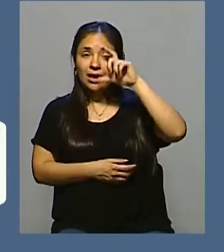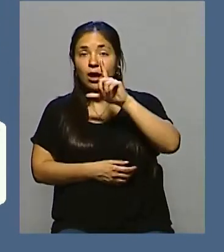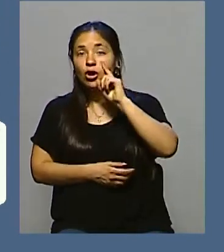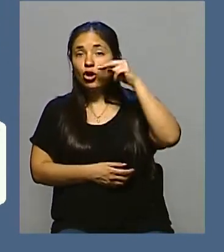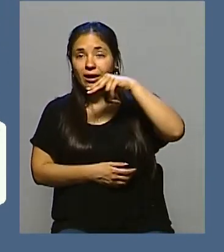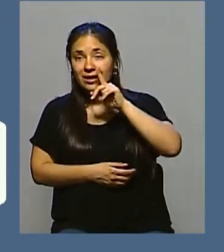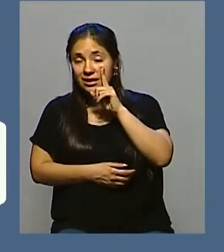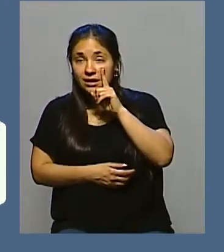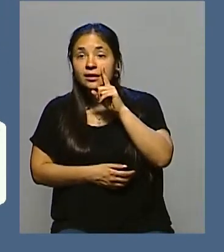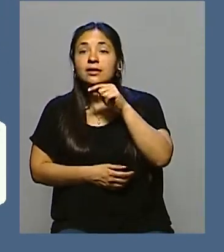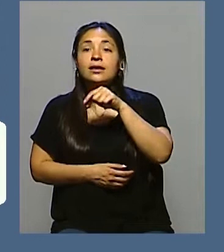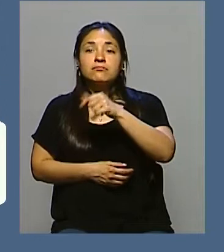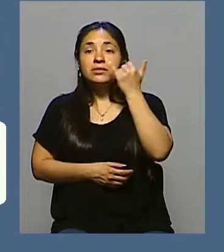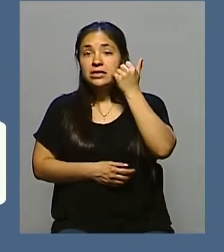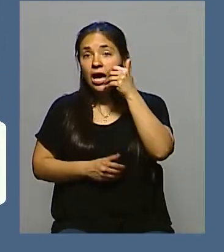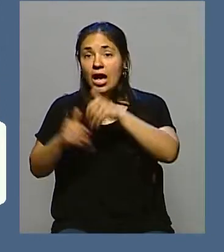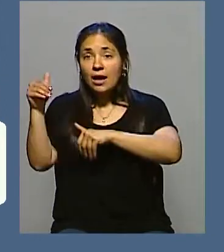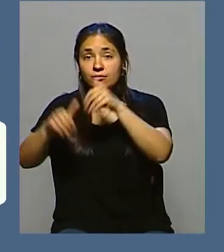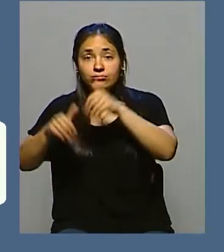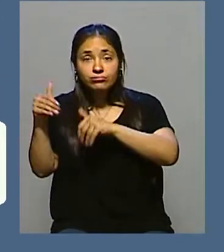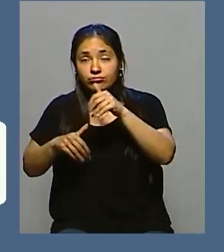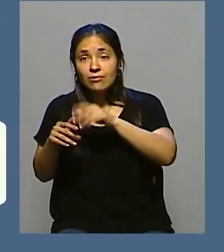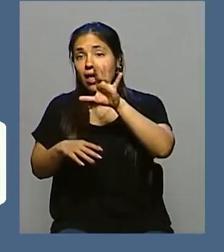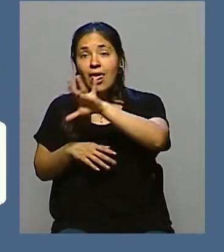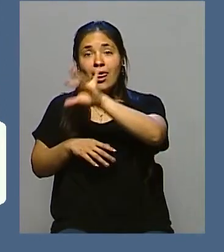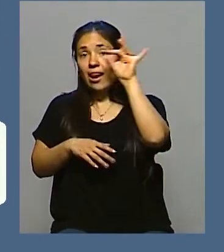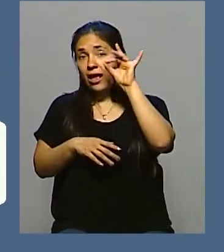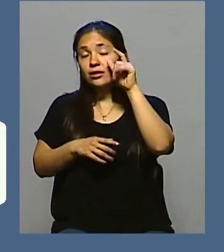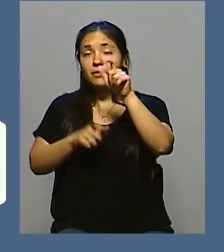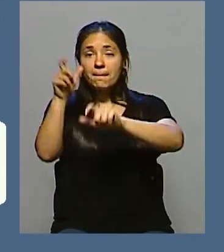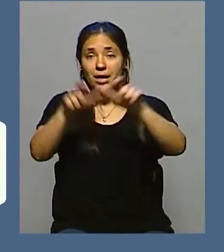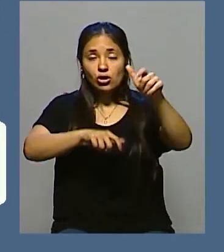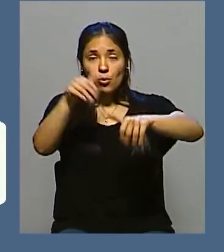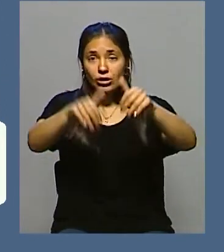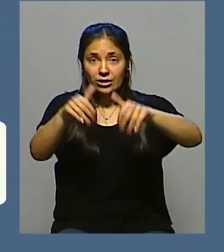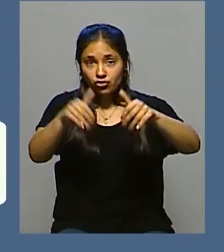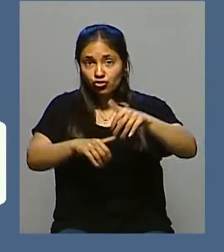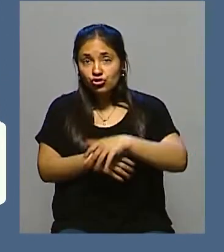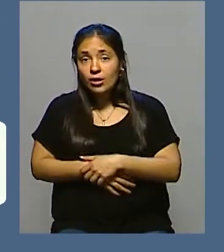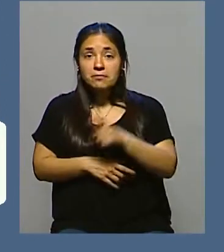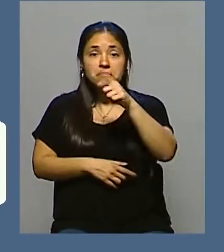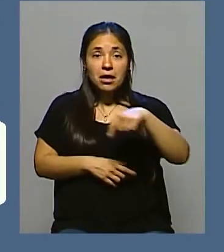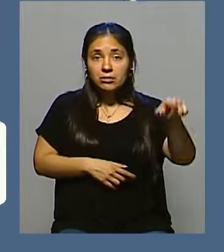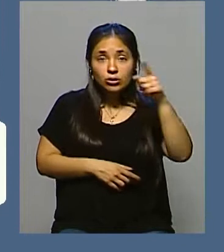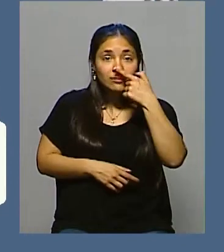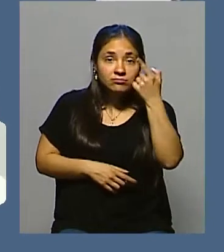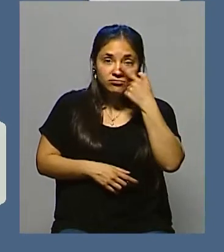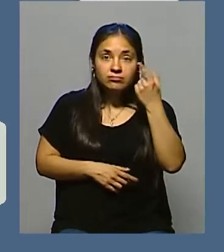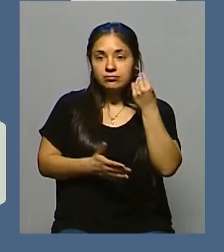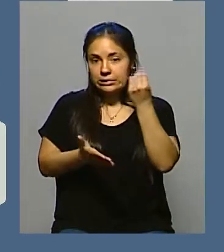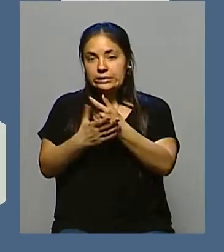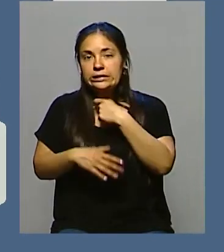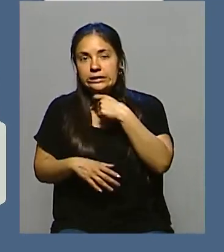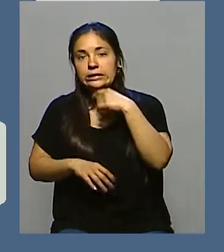figura de la derecha y ha sido electa por la mayoría de los sufragios de aquellos que estuvieron interesados, también lo vamos a decir así, en participar de